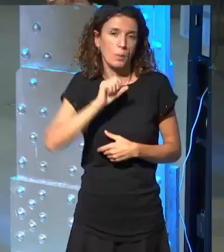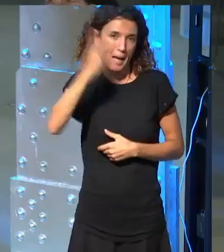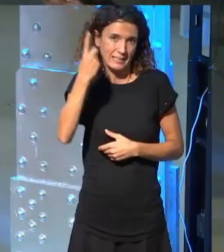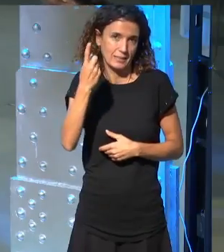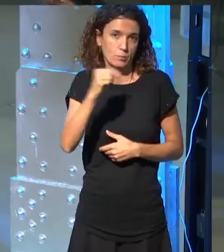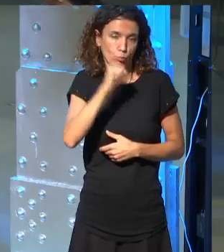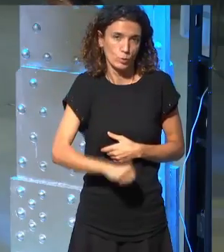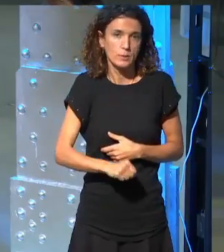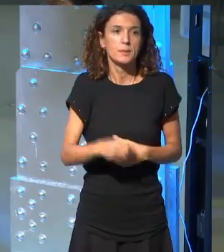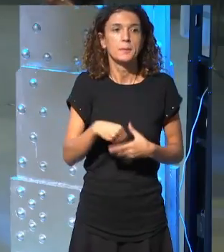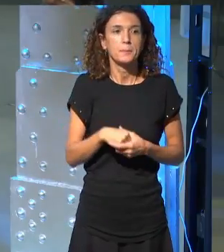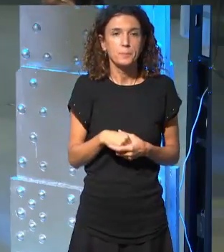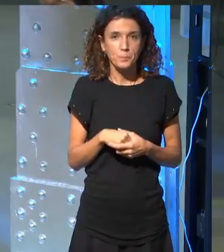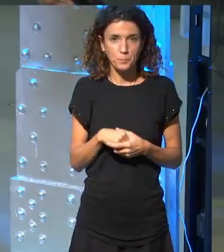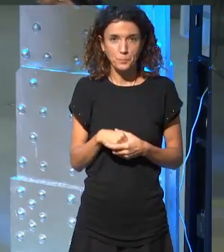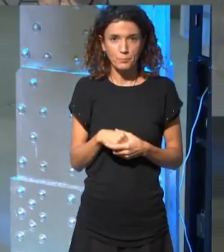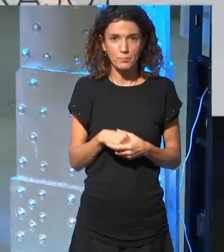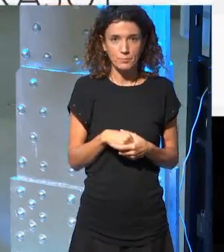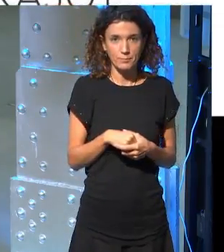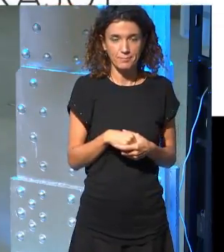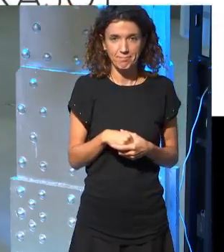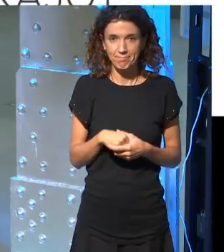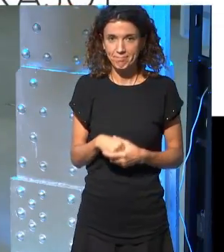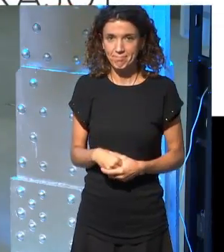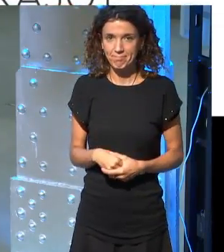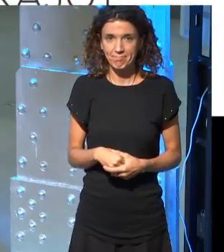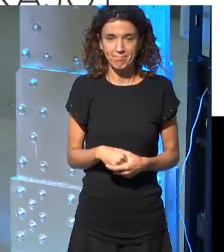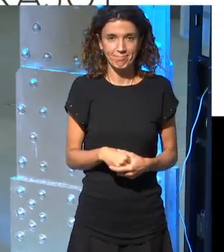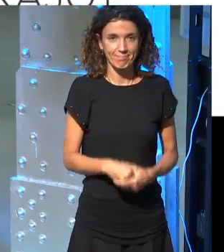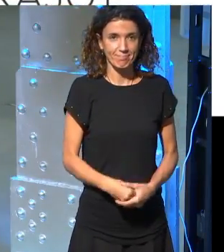para ir comentándolos. Bueno, esto es maravilloso.